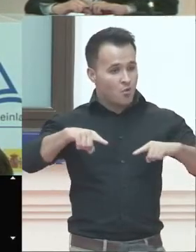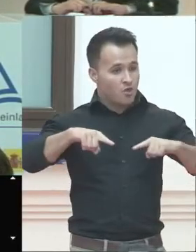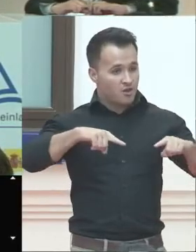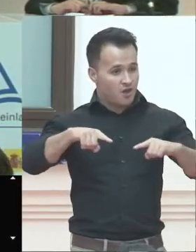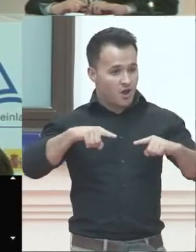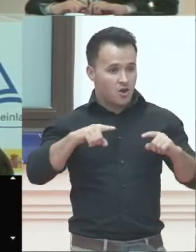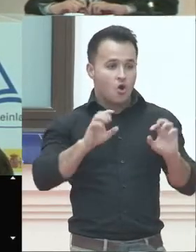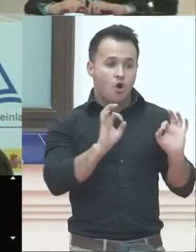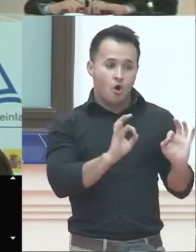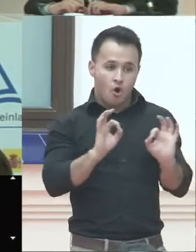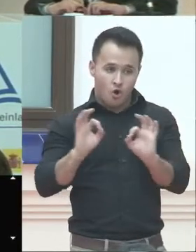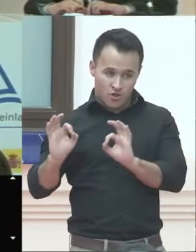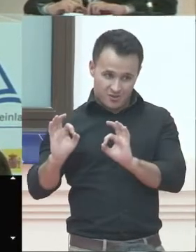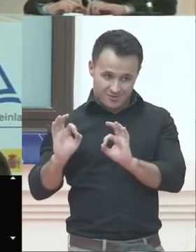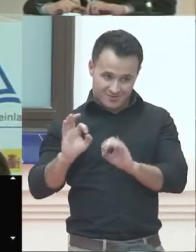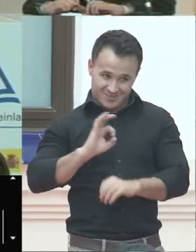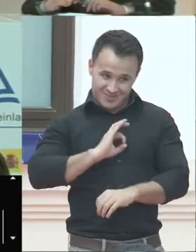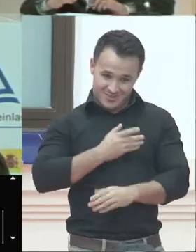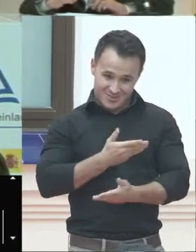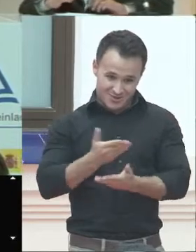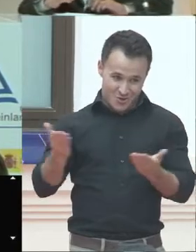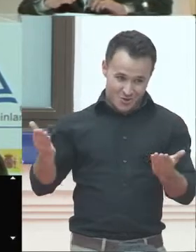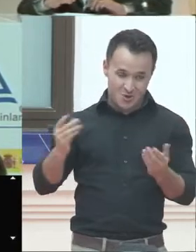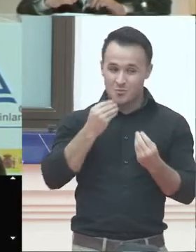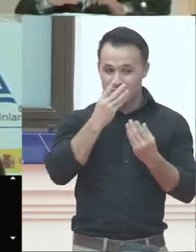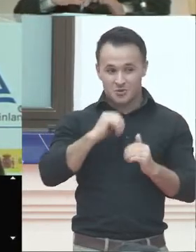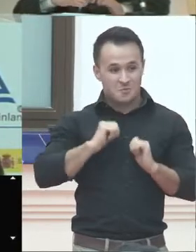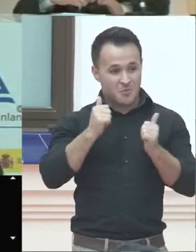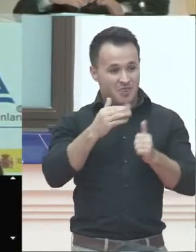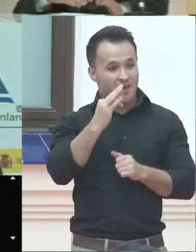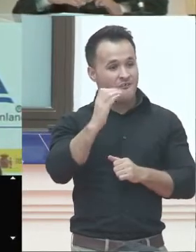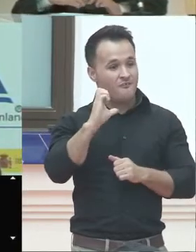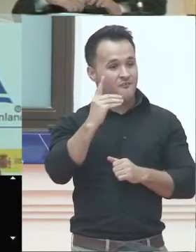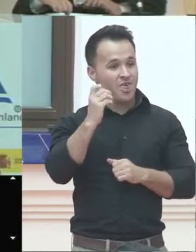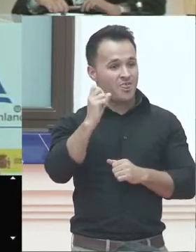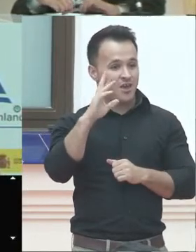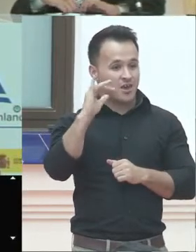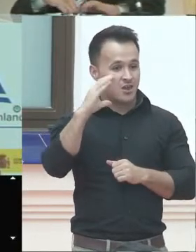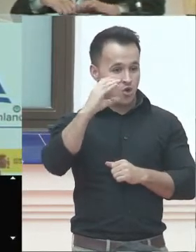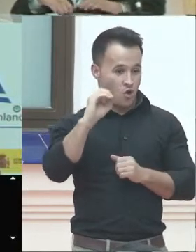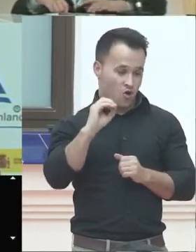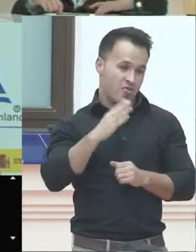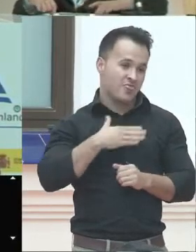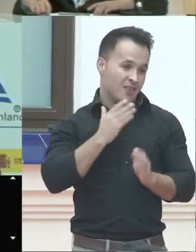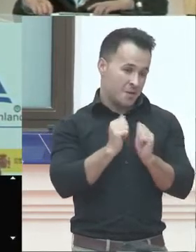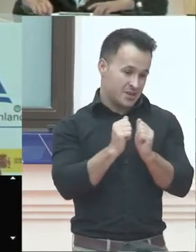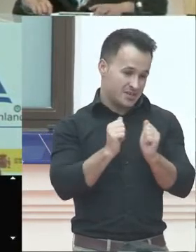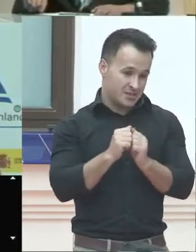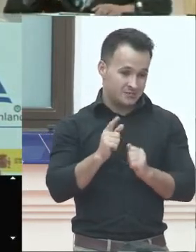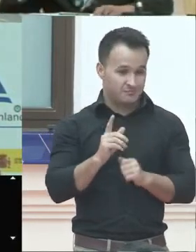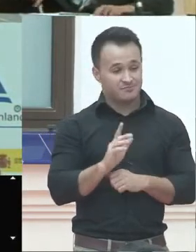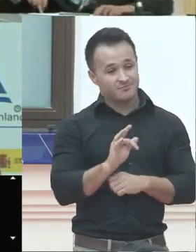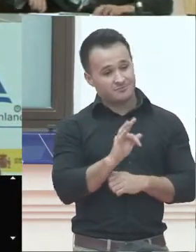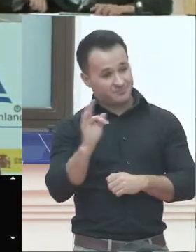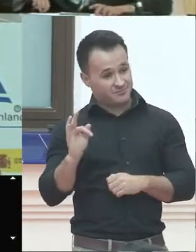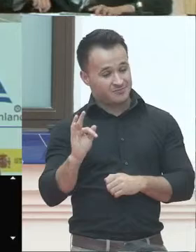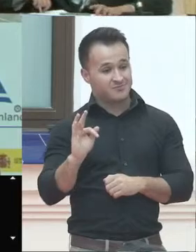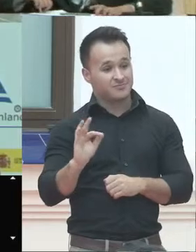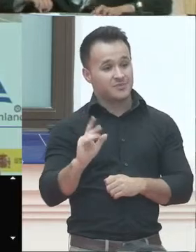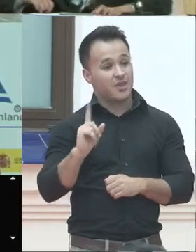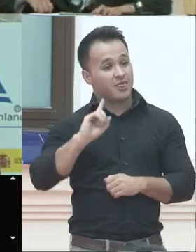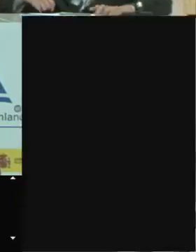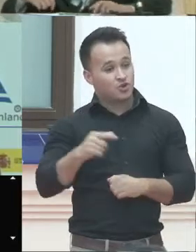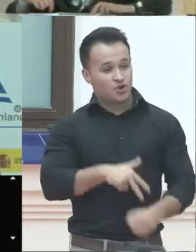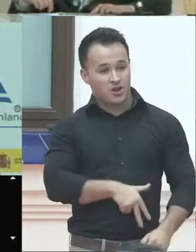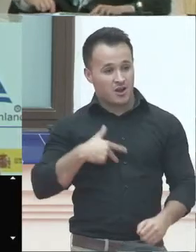cierto orden a los señores. Bueno, voy a empezar por Federico Rueda de la Peña. Lo tengo a mi derecha, es el director